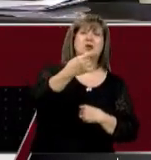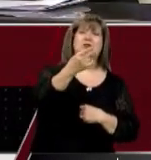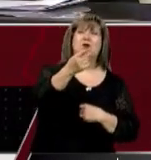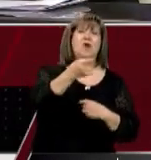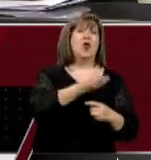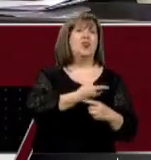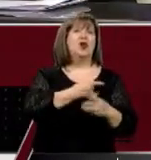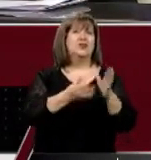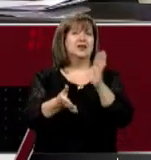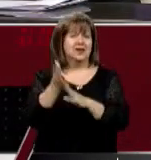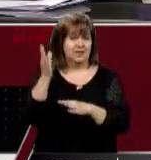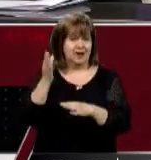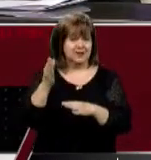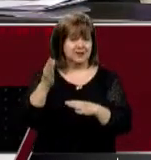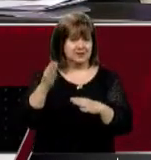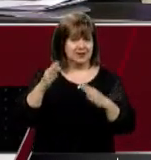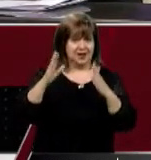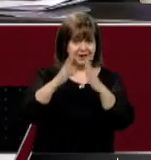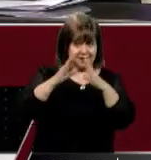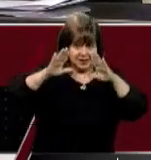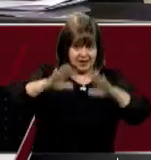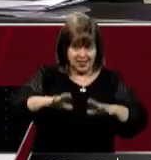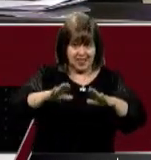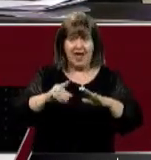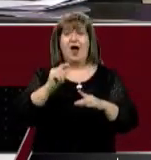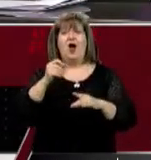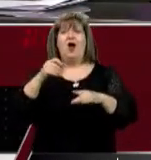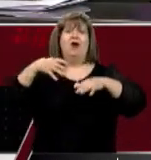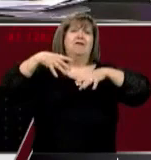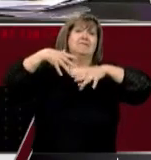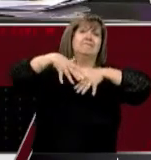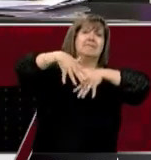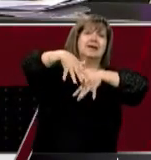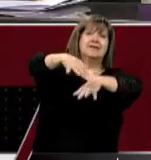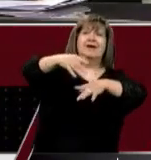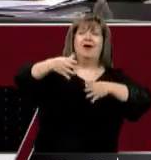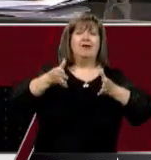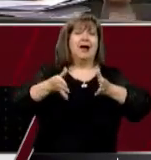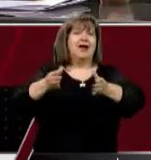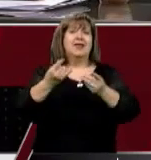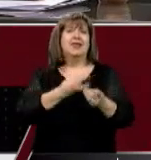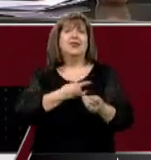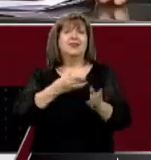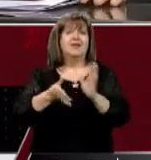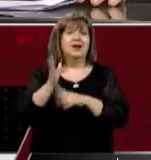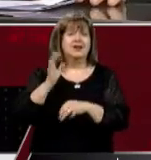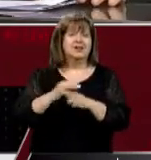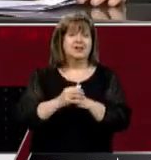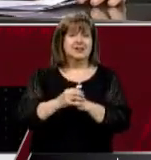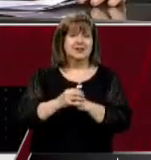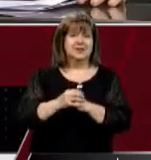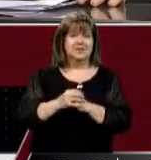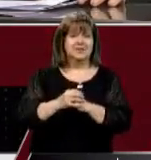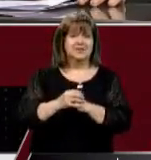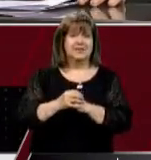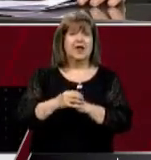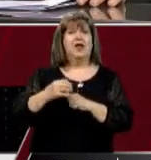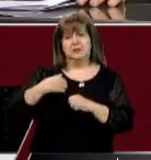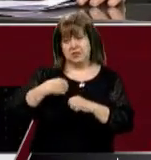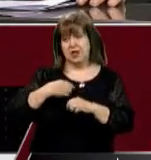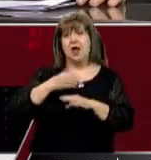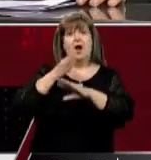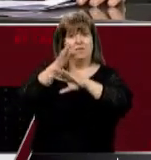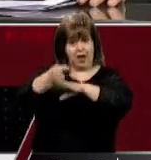ustedes? No me digan que se van a quedar ahí en el departamento o en la casa. Me imagino que a algún lado se van a celebrar. Sí, en el